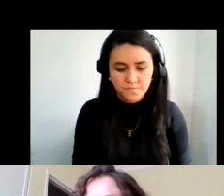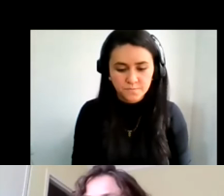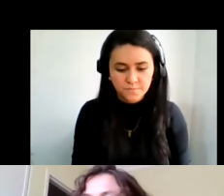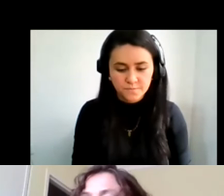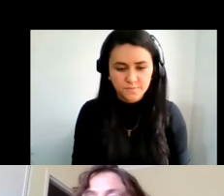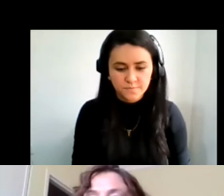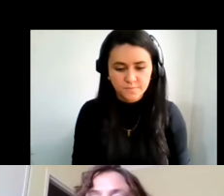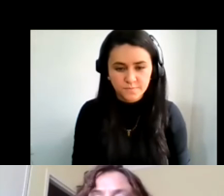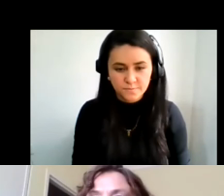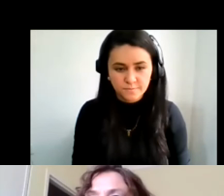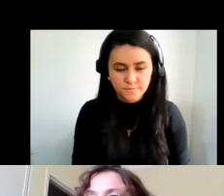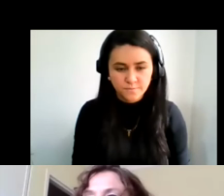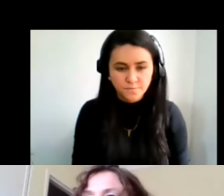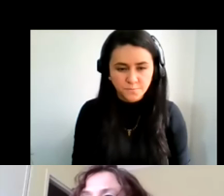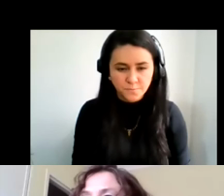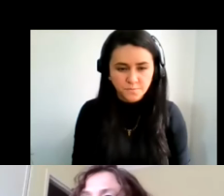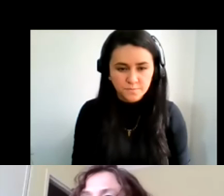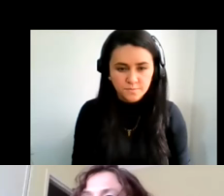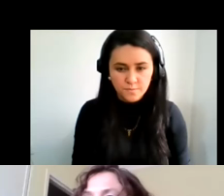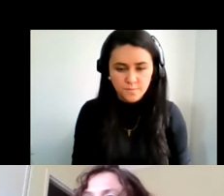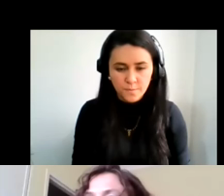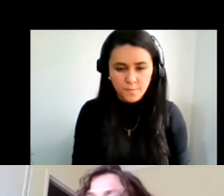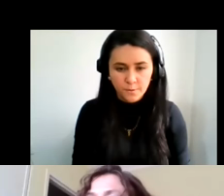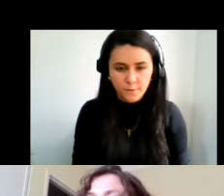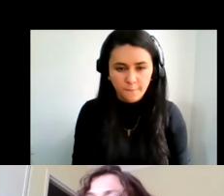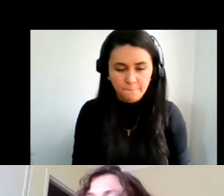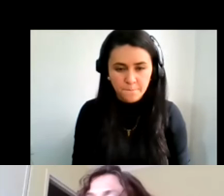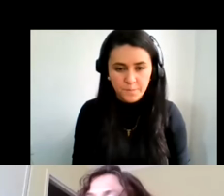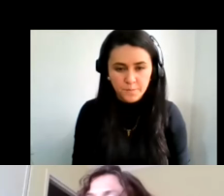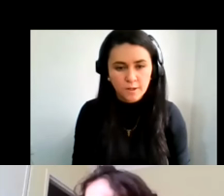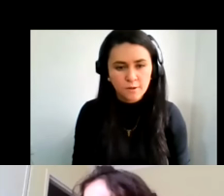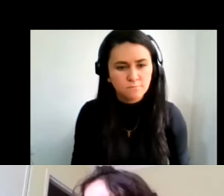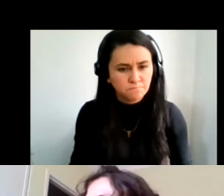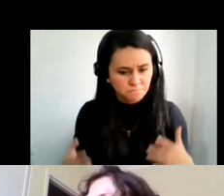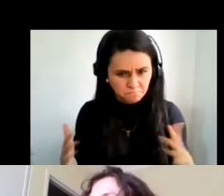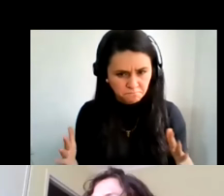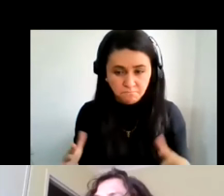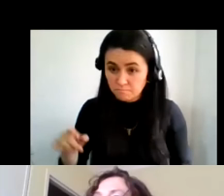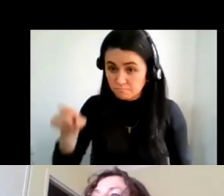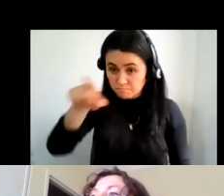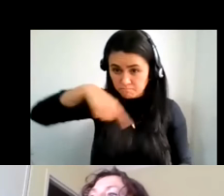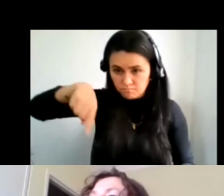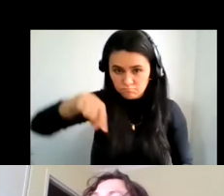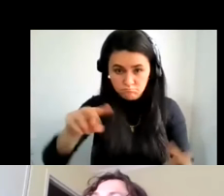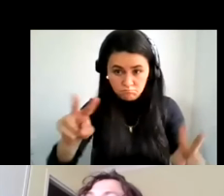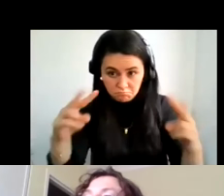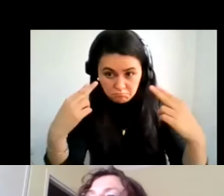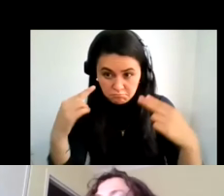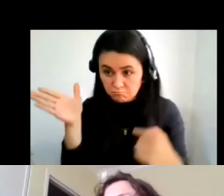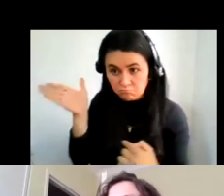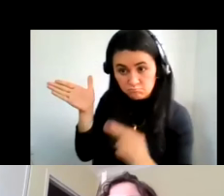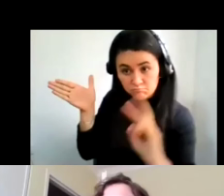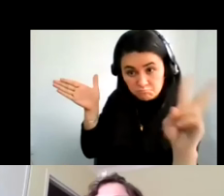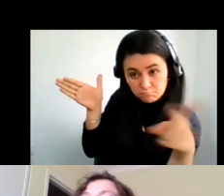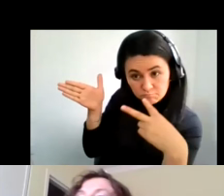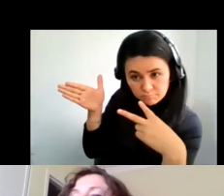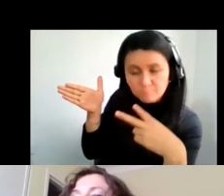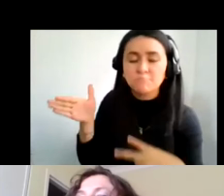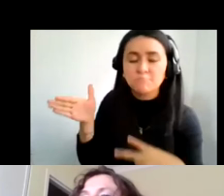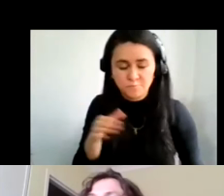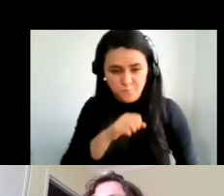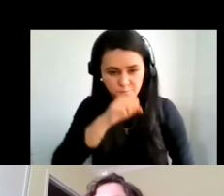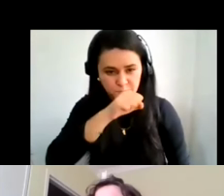I'd like to ask if everyone can please see my screen. Quiero preguntar si todos pueden ver mi pantalla. Sí, sí la podemos ver, Teodora. Oh, it's really a